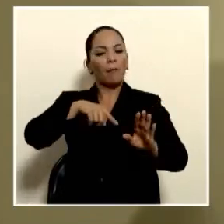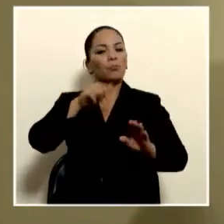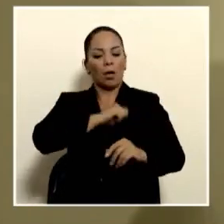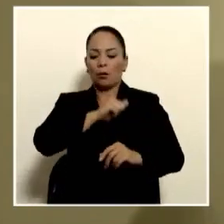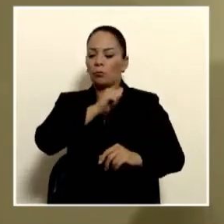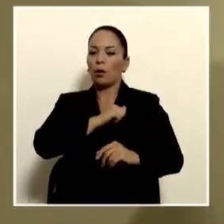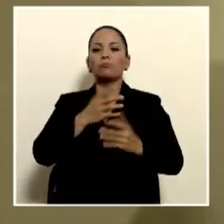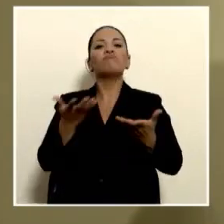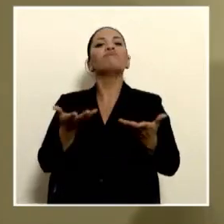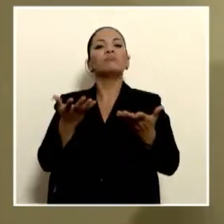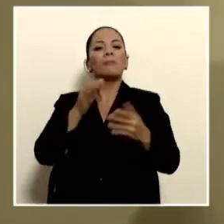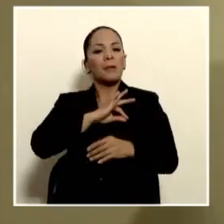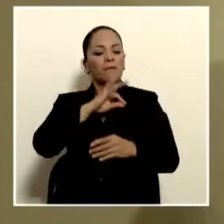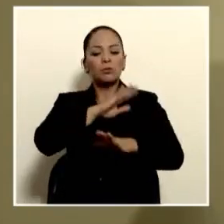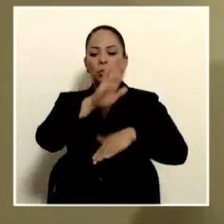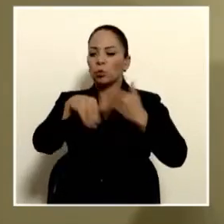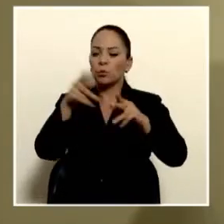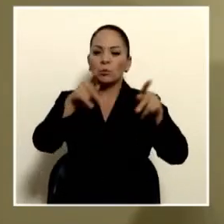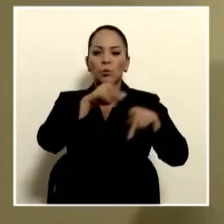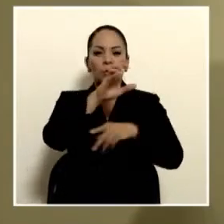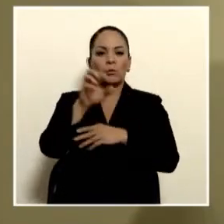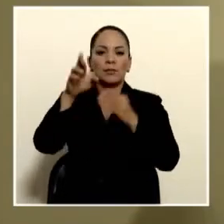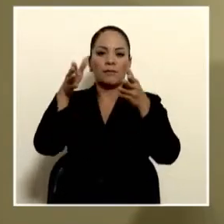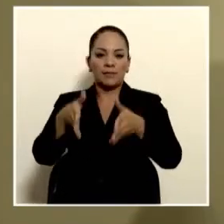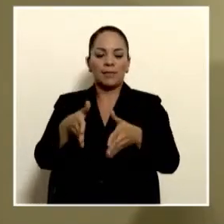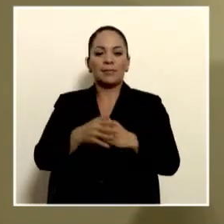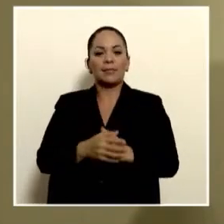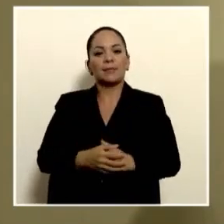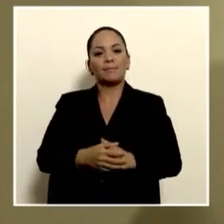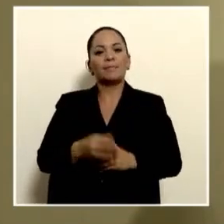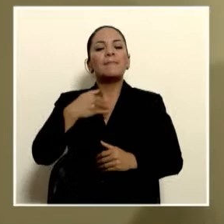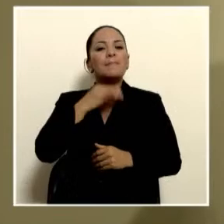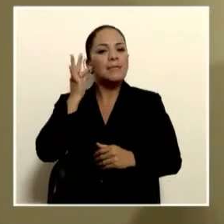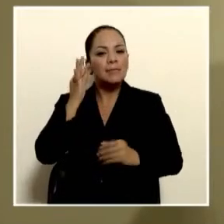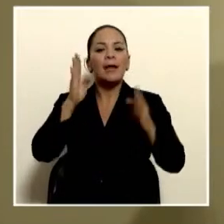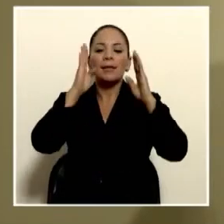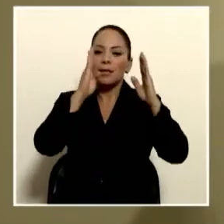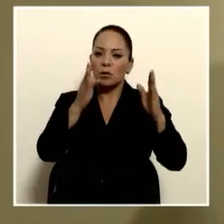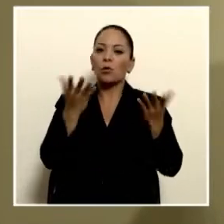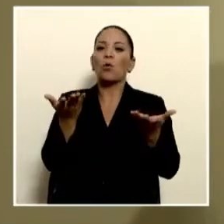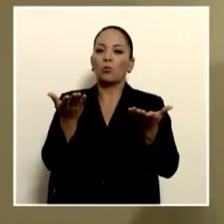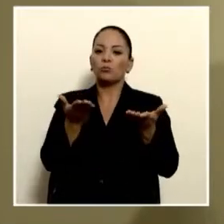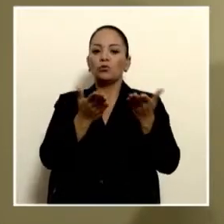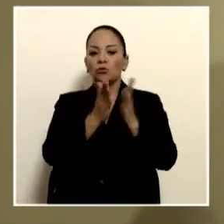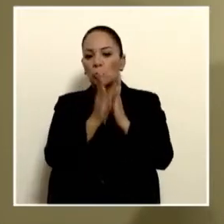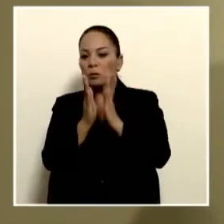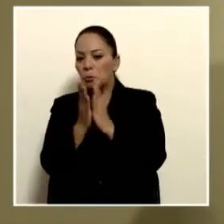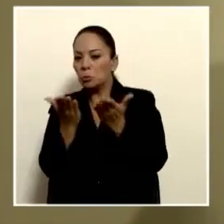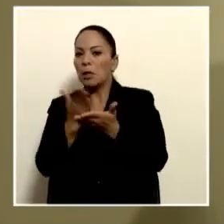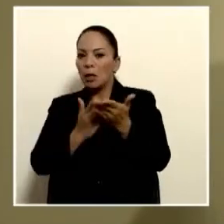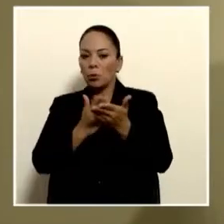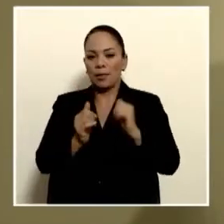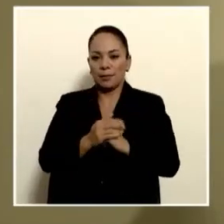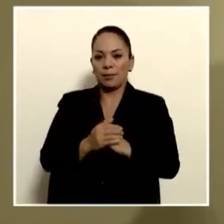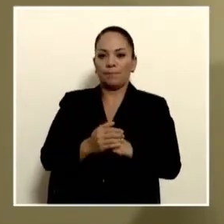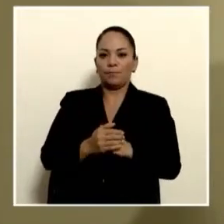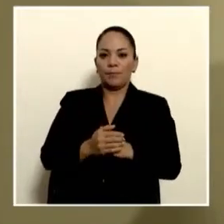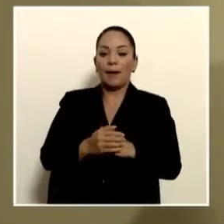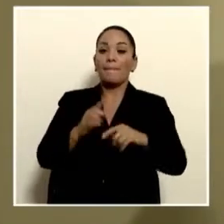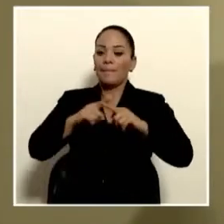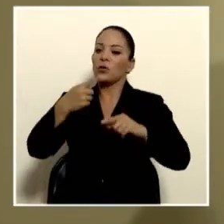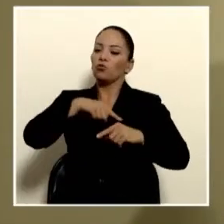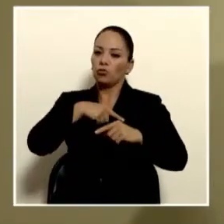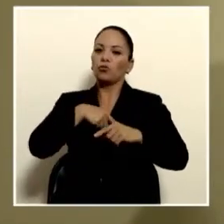nombre y en el bienestar de los costarricenses. La ministra atendió algunas solicitudes. Lo que sí hicimos fue la